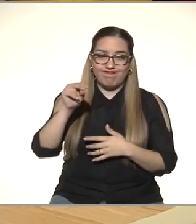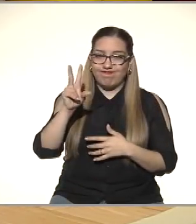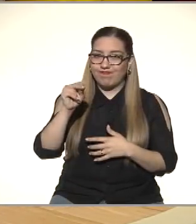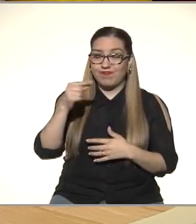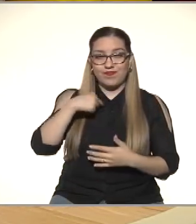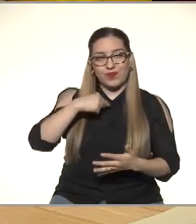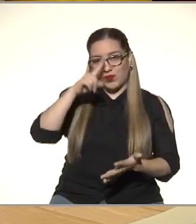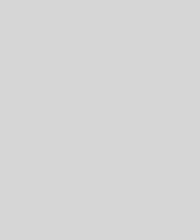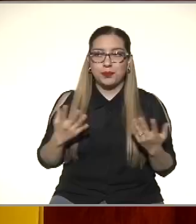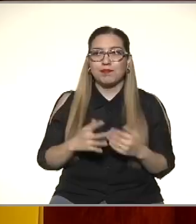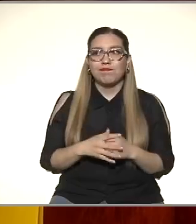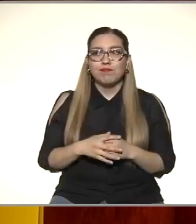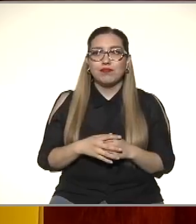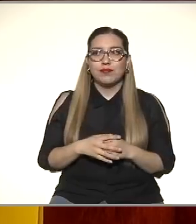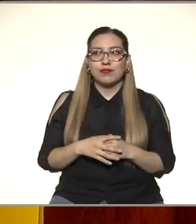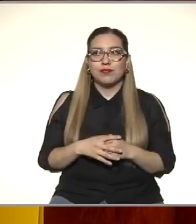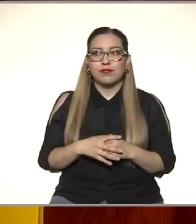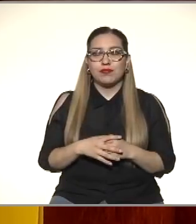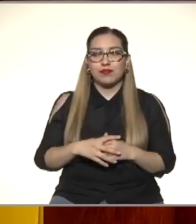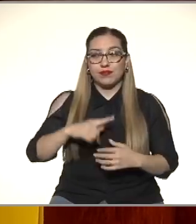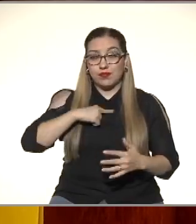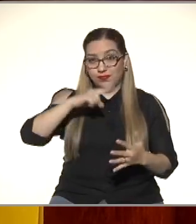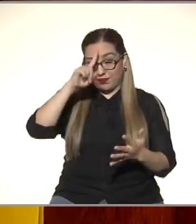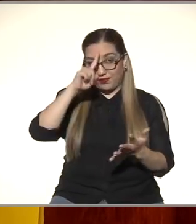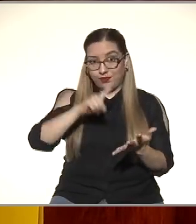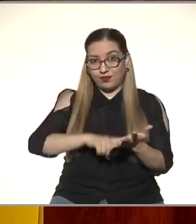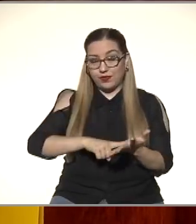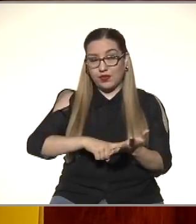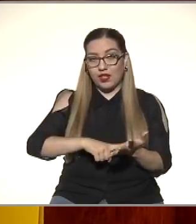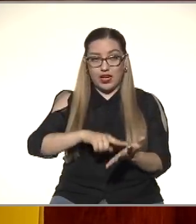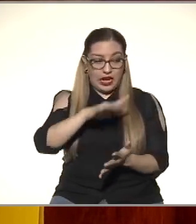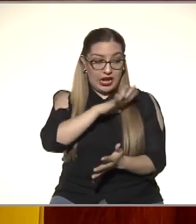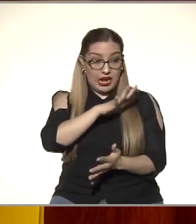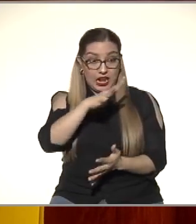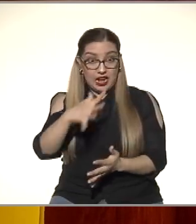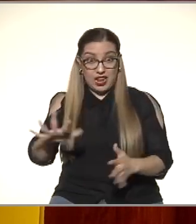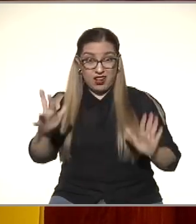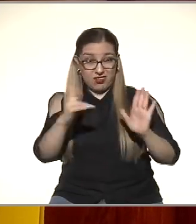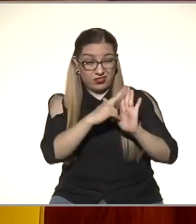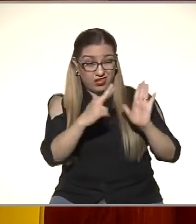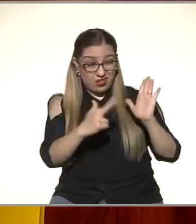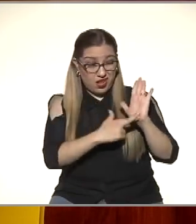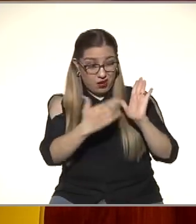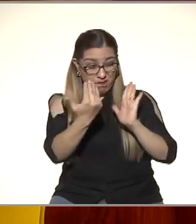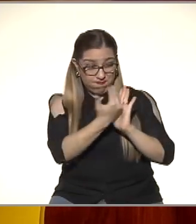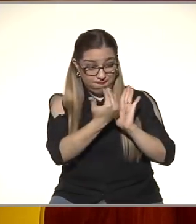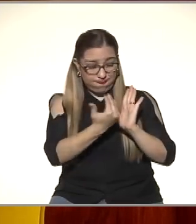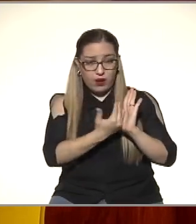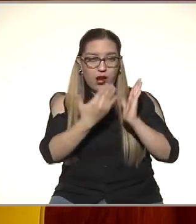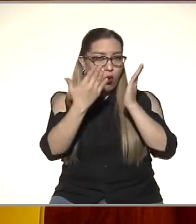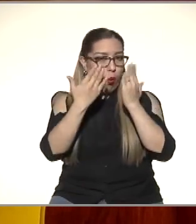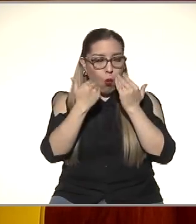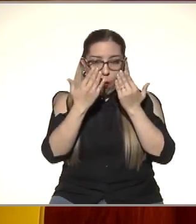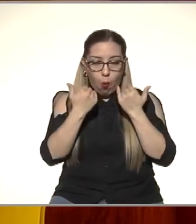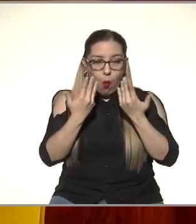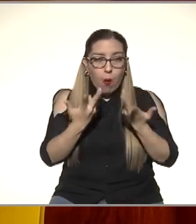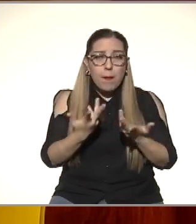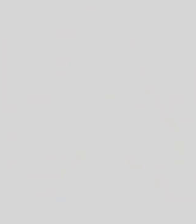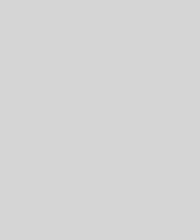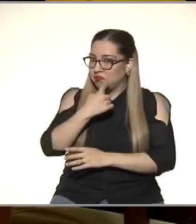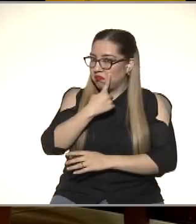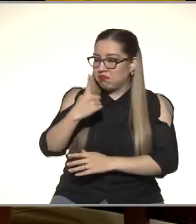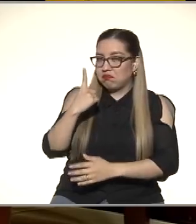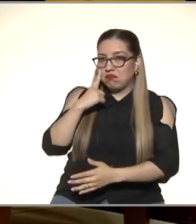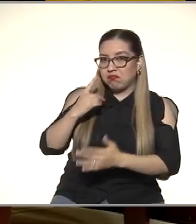los mitos de la infidelidad. Digamos, no se puede generalizar y nunca hay reglas, pero la infidelidad se puede dar por muchas